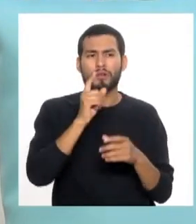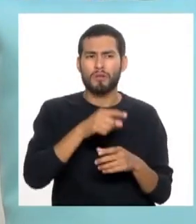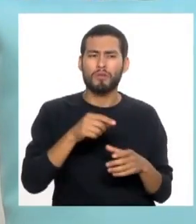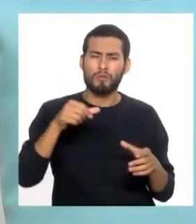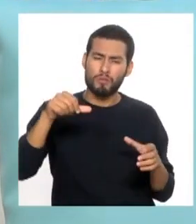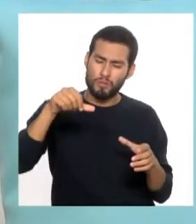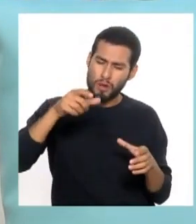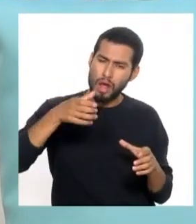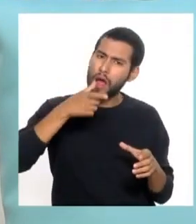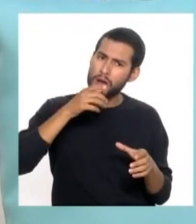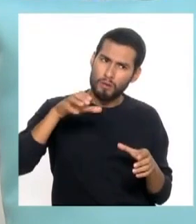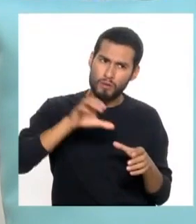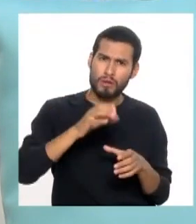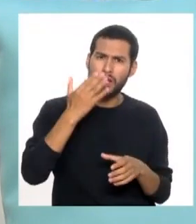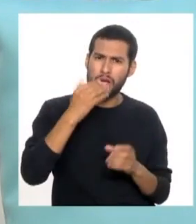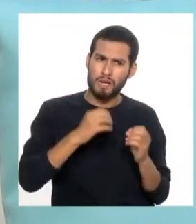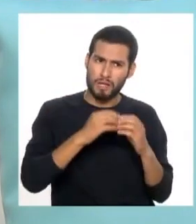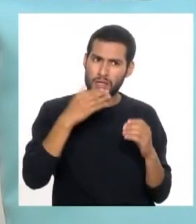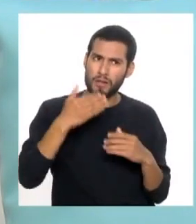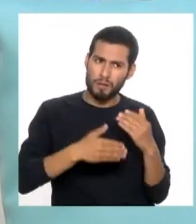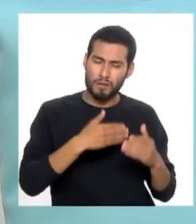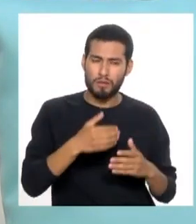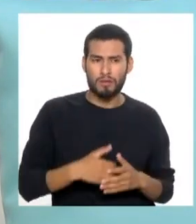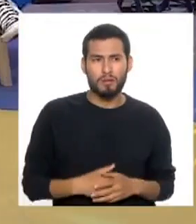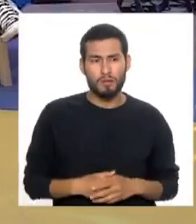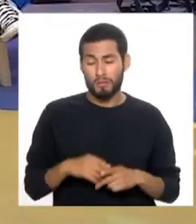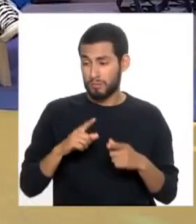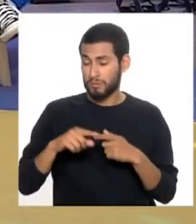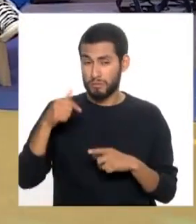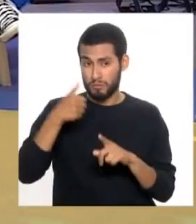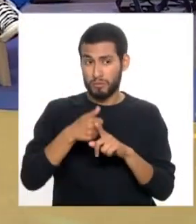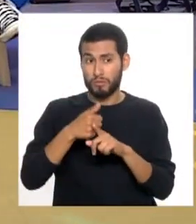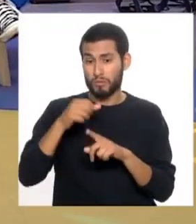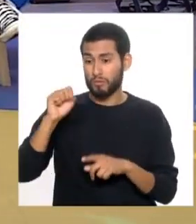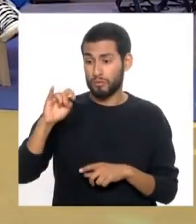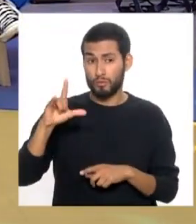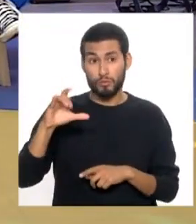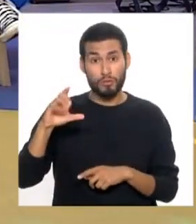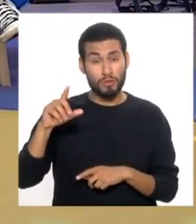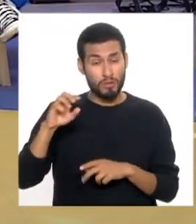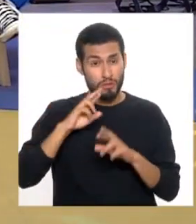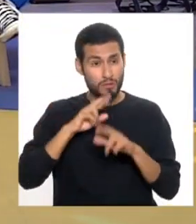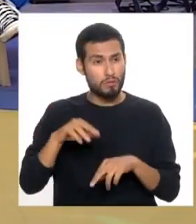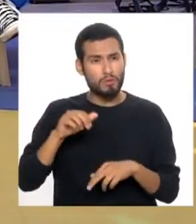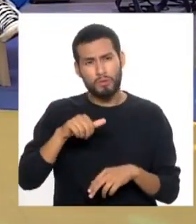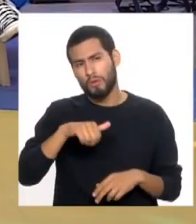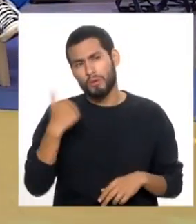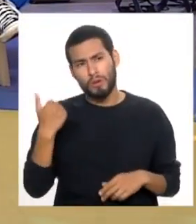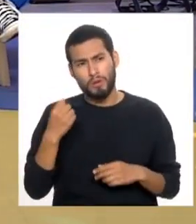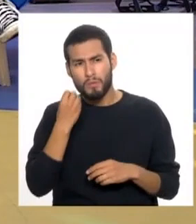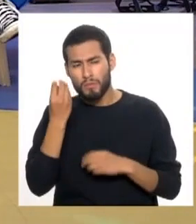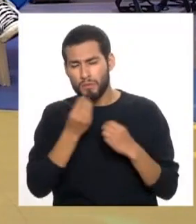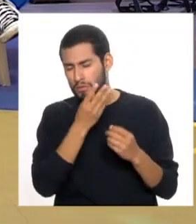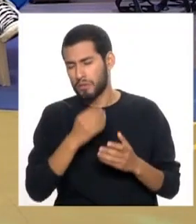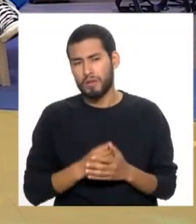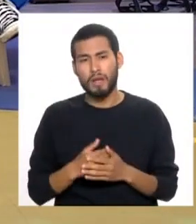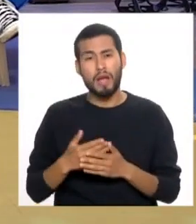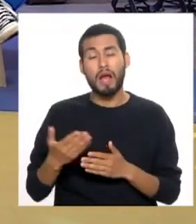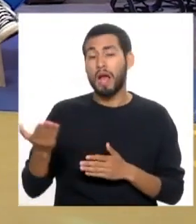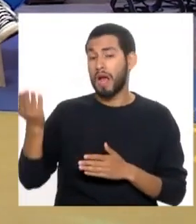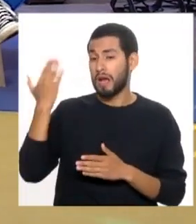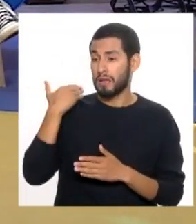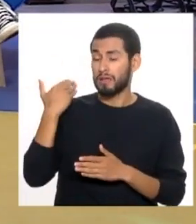regarlo cada 15 días. ¿Y siempre trabajas con suculentas? ¿Es lo que mejor resultados da o puede ser cualquier planta? Antes